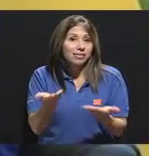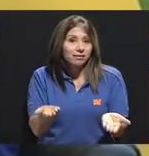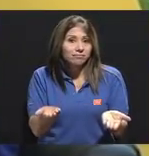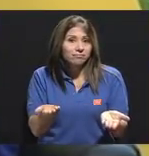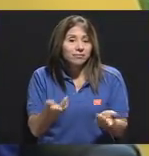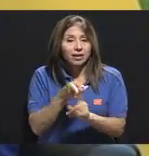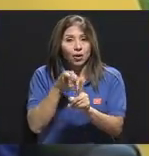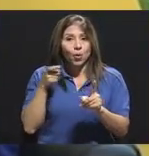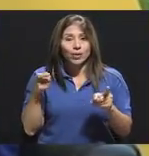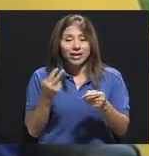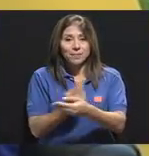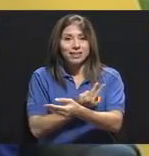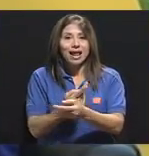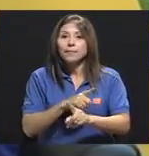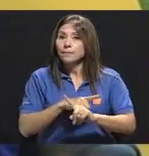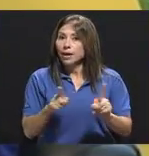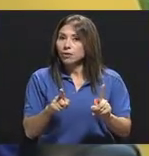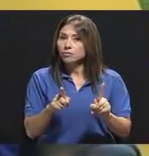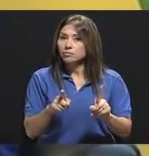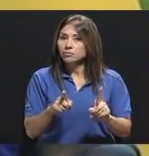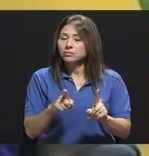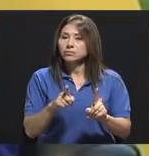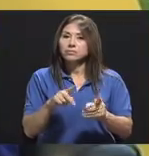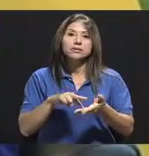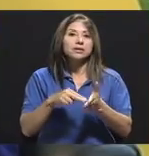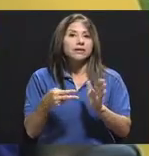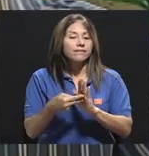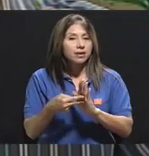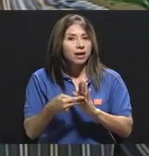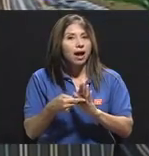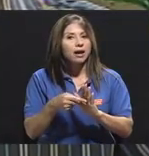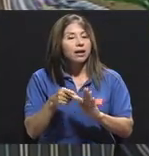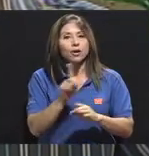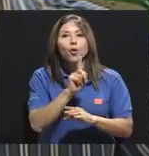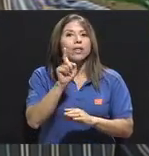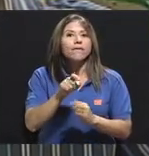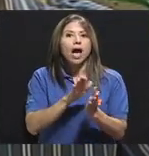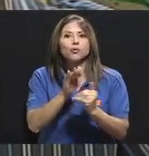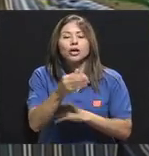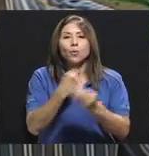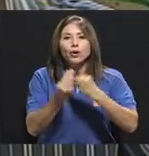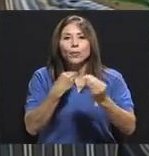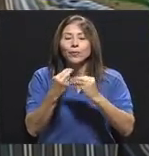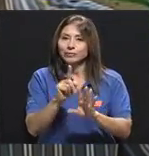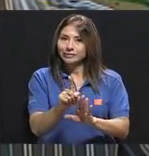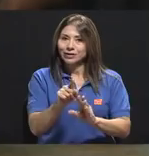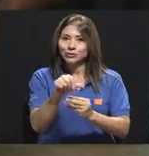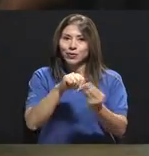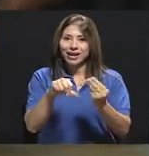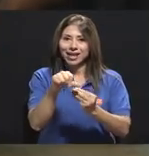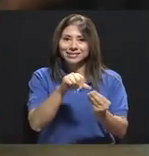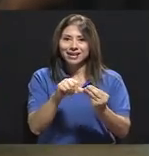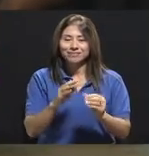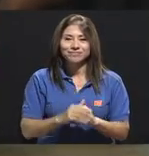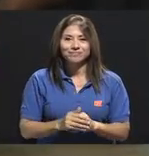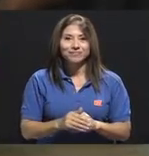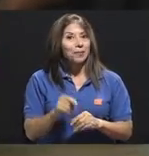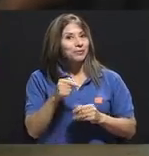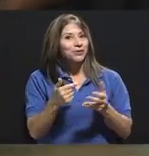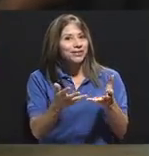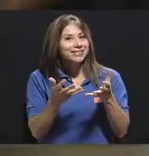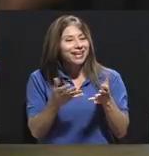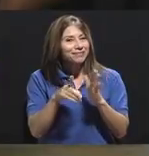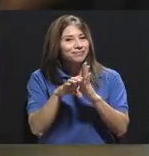origen vegetal pero igual sin dejar de perder de vista que es una grasa pero yo quisiera detenerme con este ejemplo que nos da la profesora del